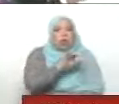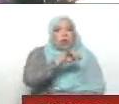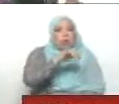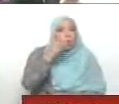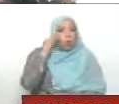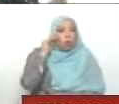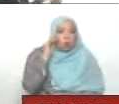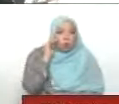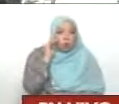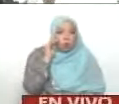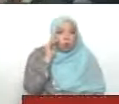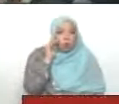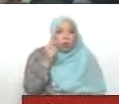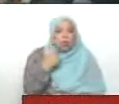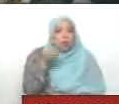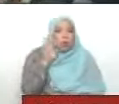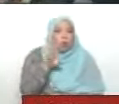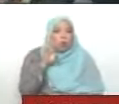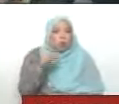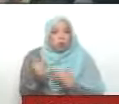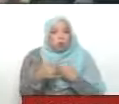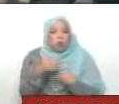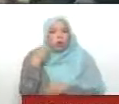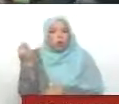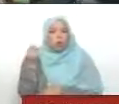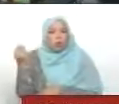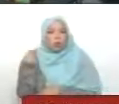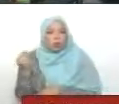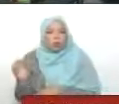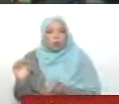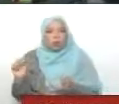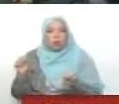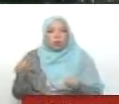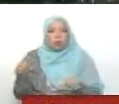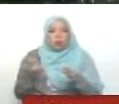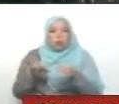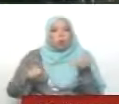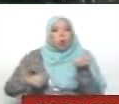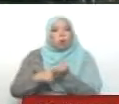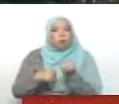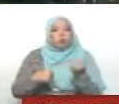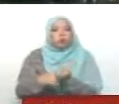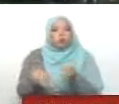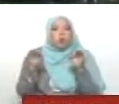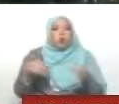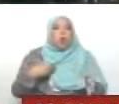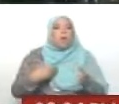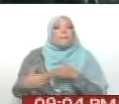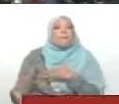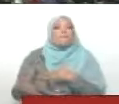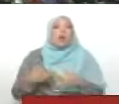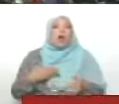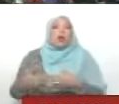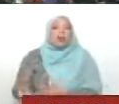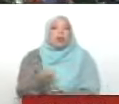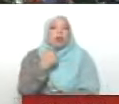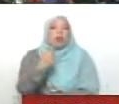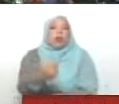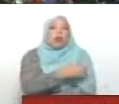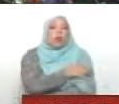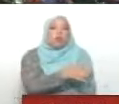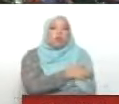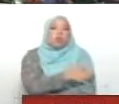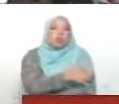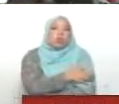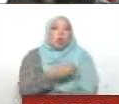sociales a decir barbaridades contra estos muchachos. Muchachos, cuentan con mi apoyo. Diga lo que digan los fascistas, diga lo que diga la